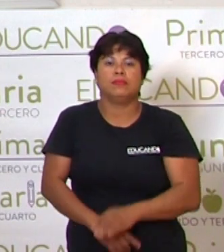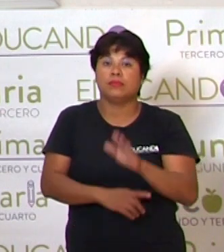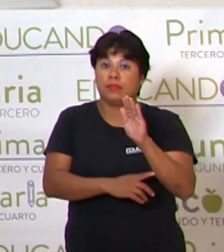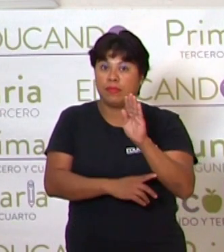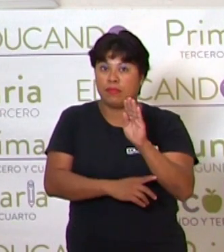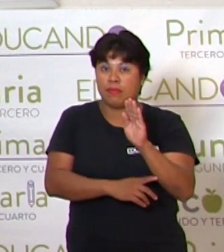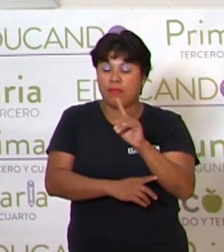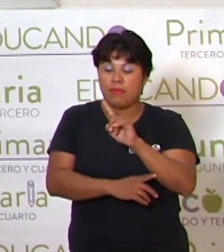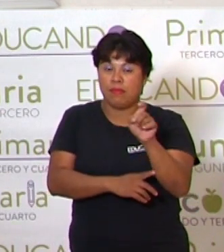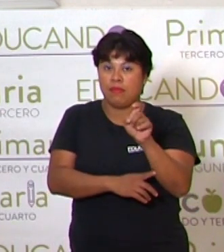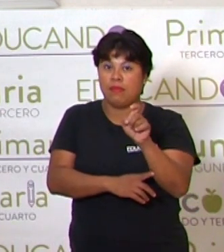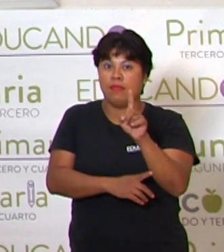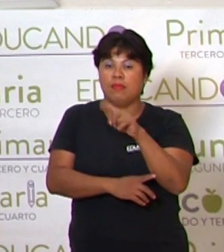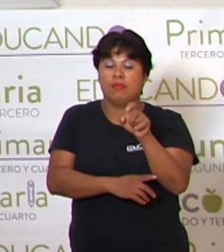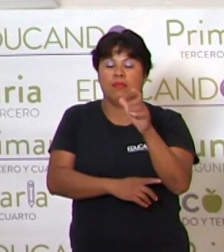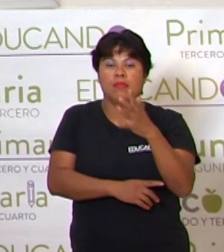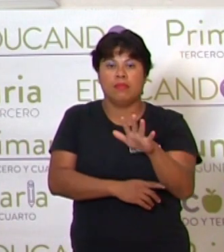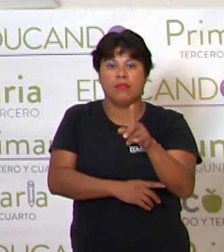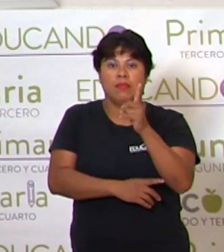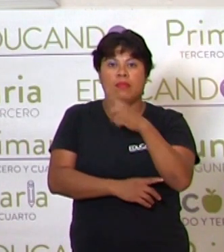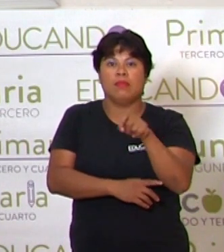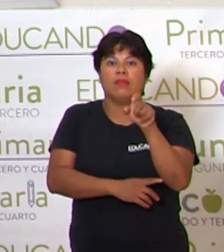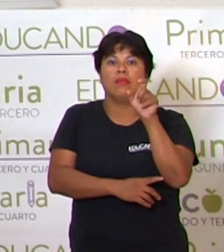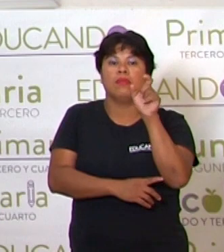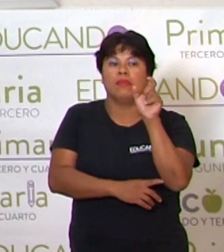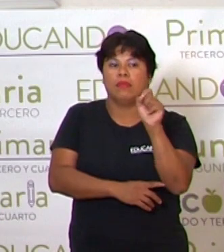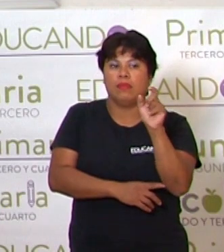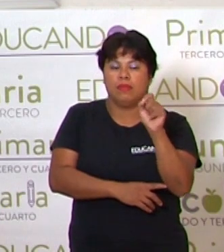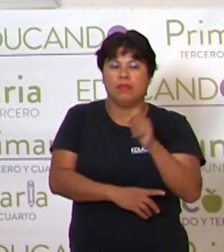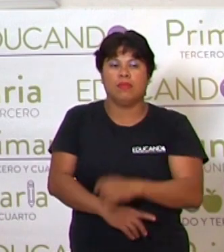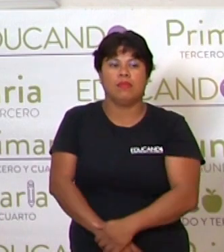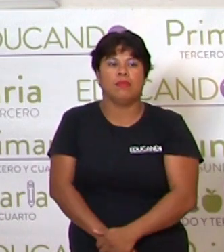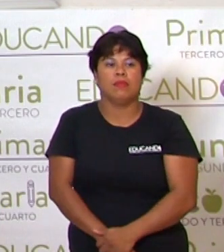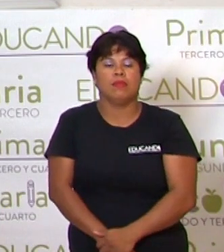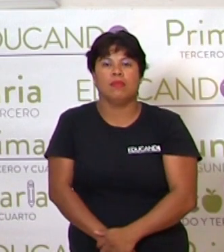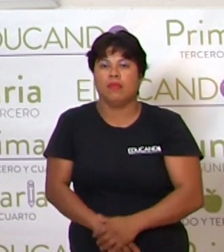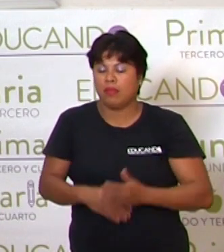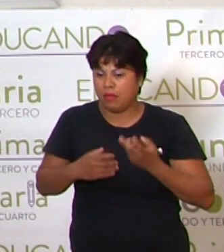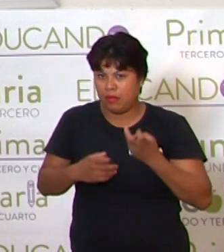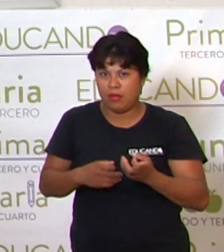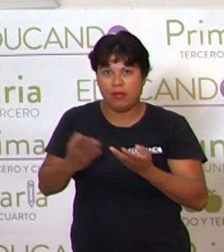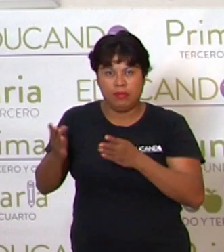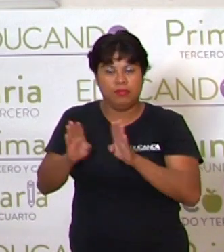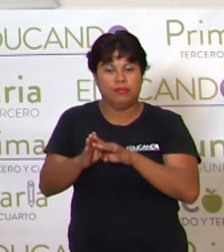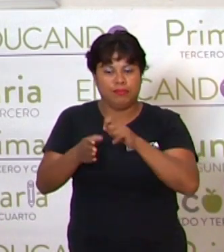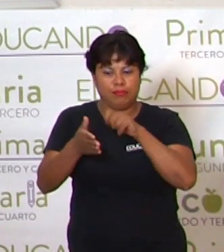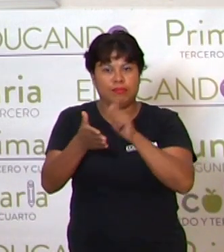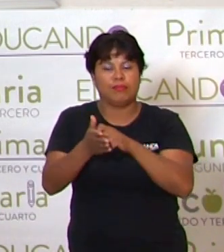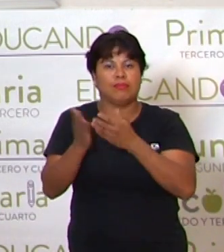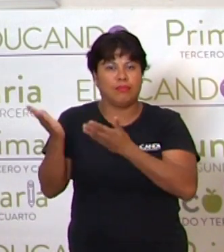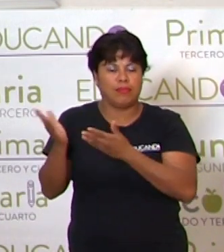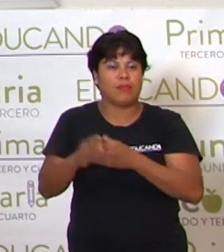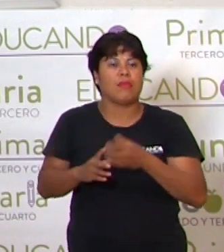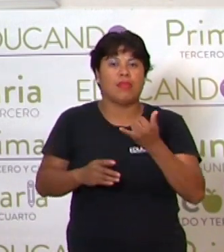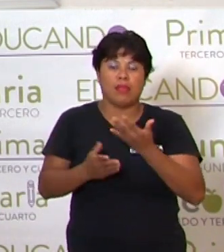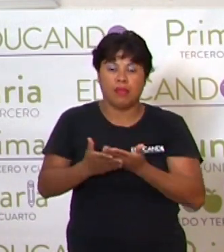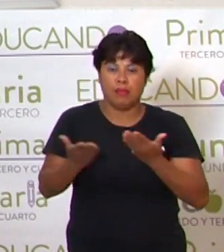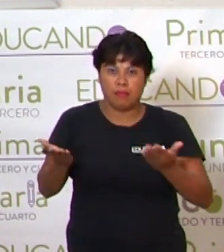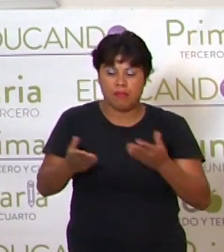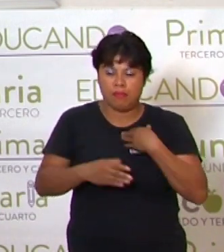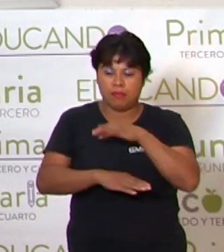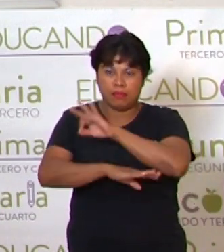90, 100, 110 y 120. Aquí pongo el puntito. Y ahora